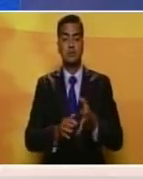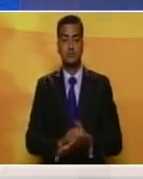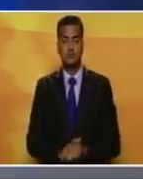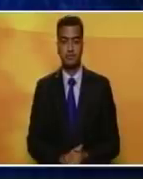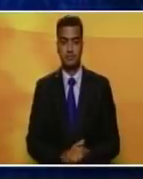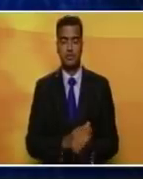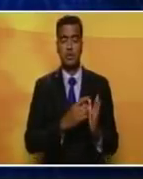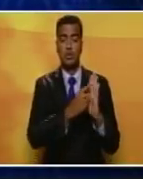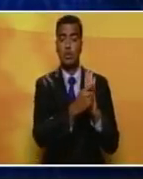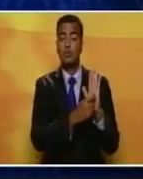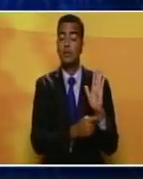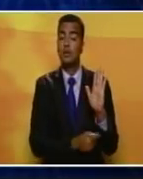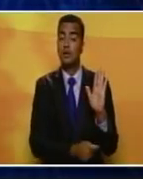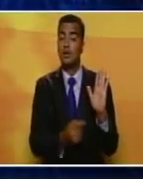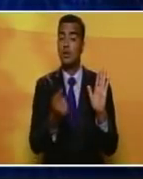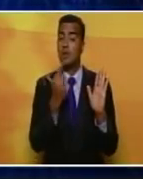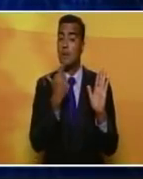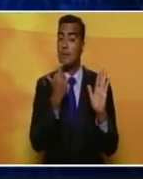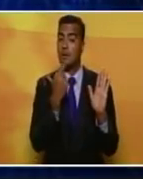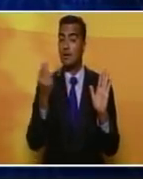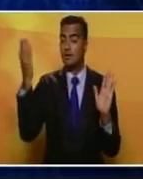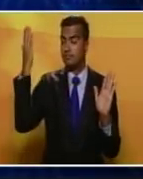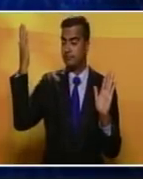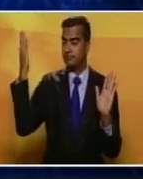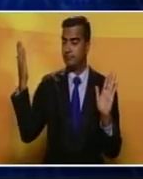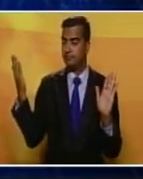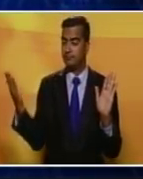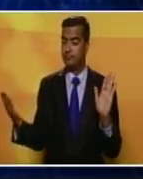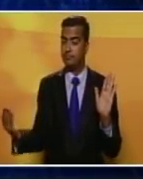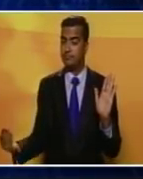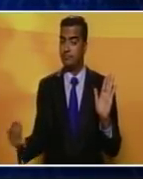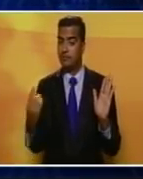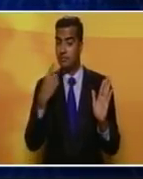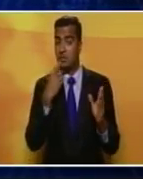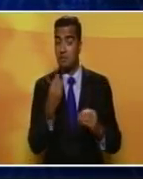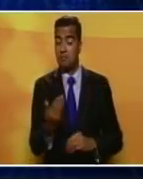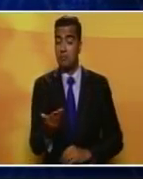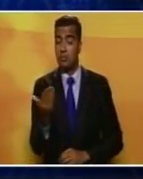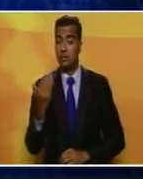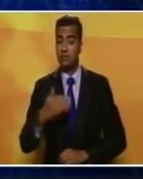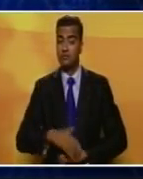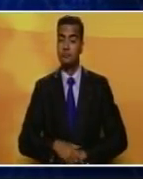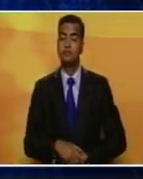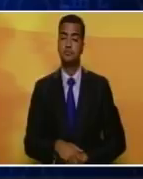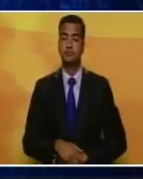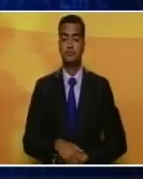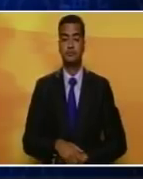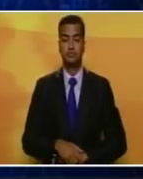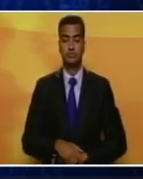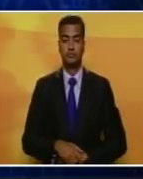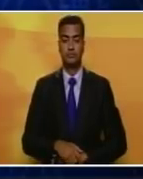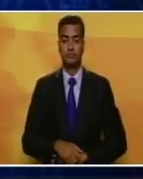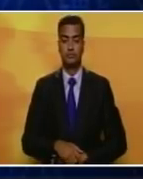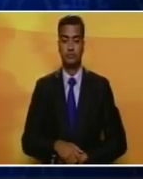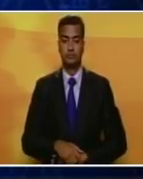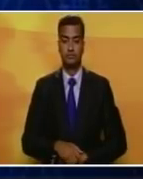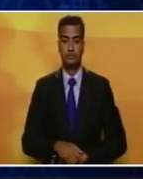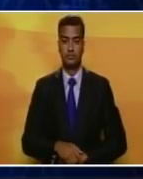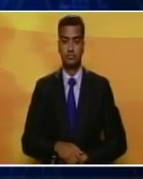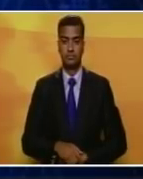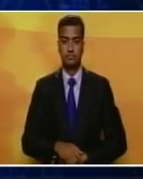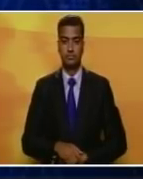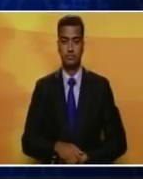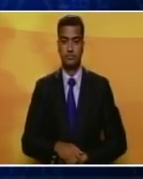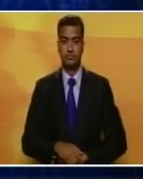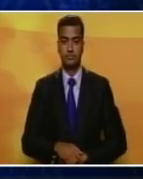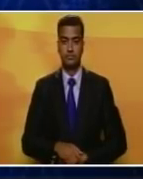En un comunicado oficial, Guyana sostiene que el organismo es el foro apropiado para una solución pacífica y definitiva a la